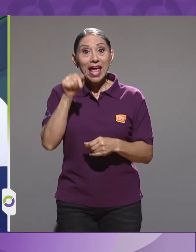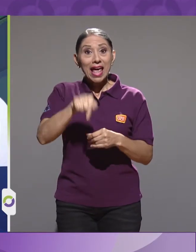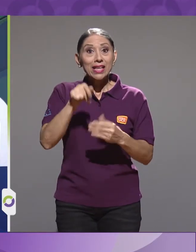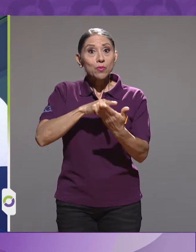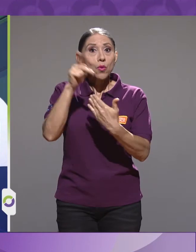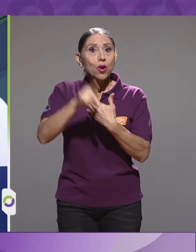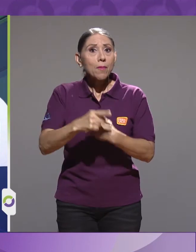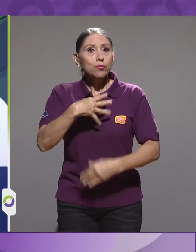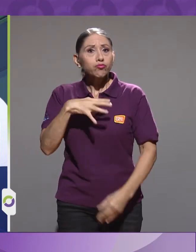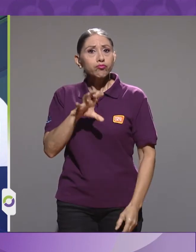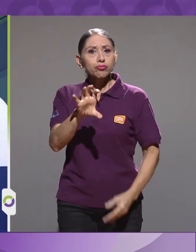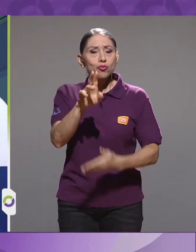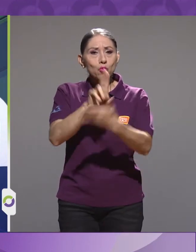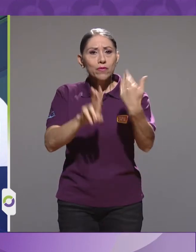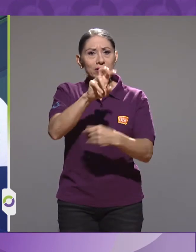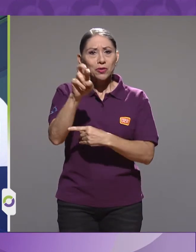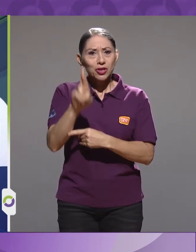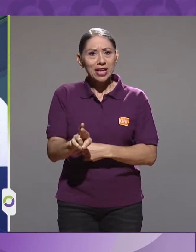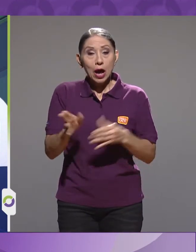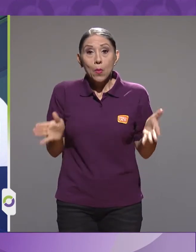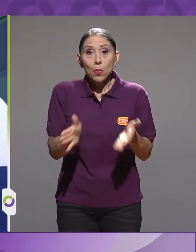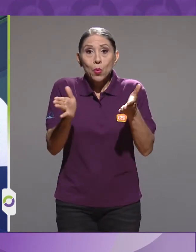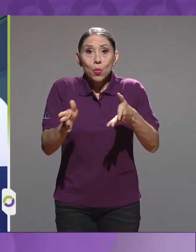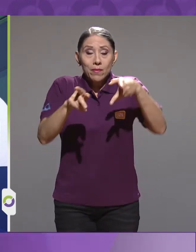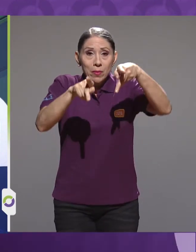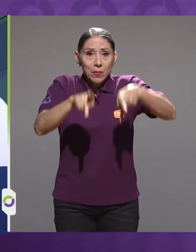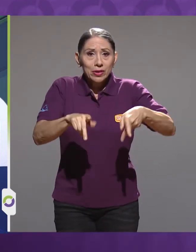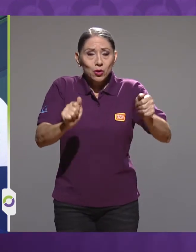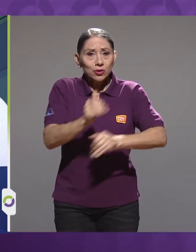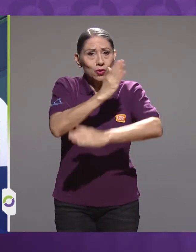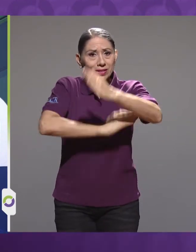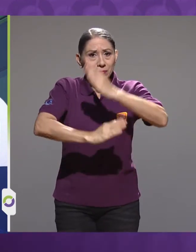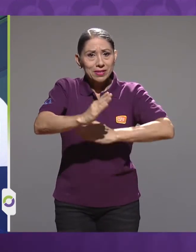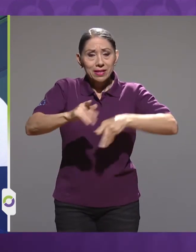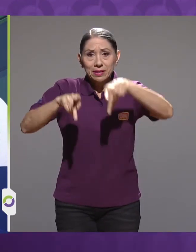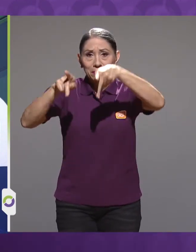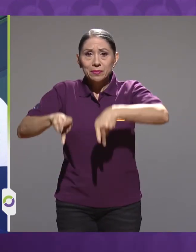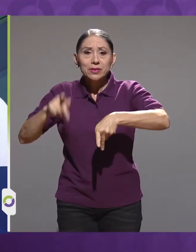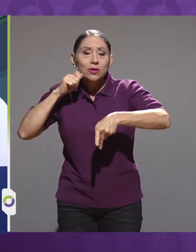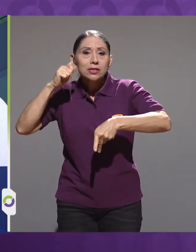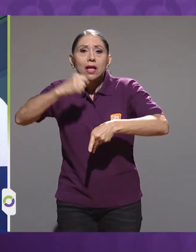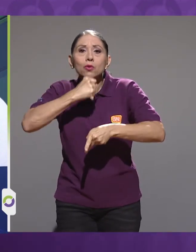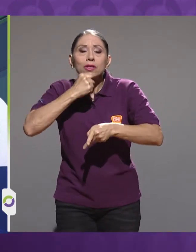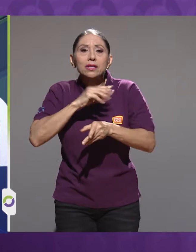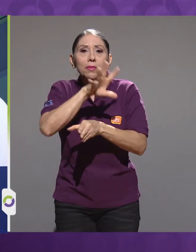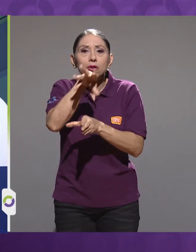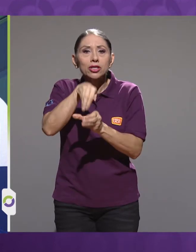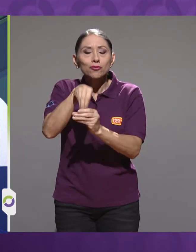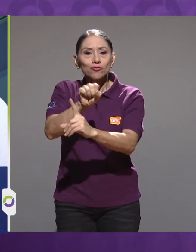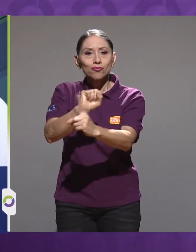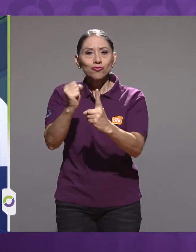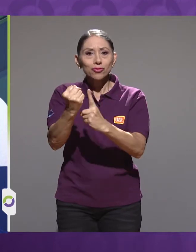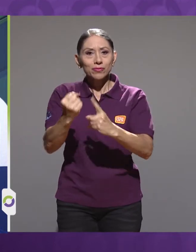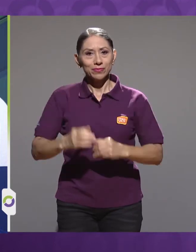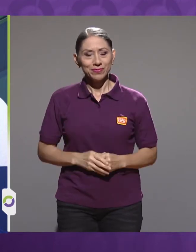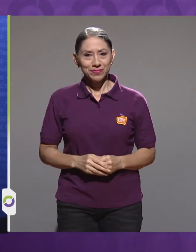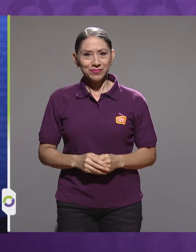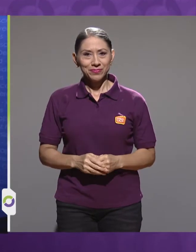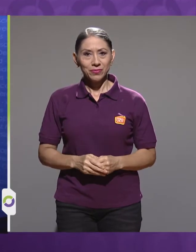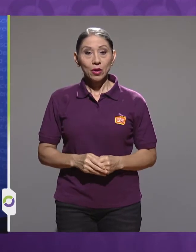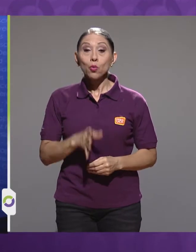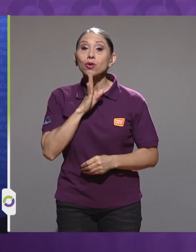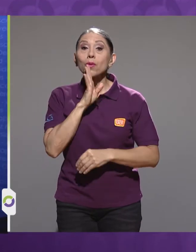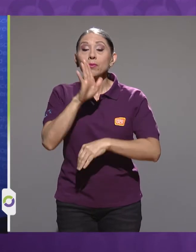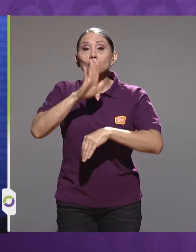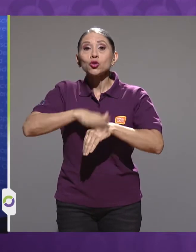es una producción de la Universidad de Costa Rica que promueve la inclusión de las personas con discapacidad y personas adultas mayores.